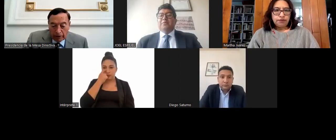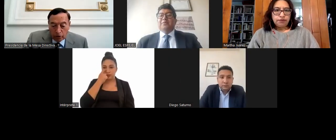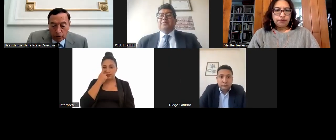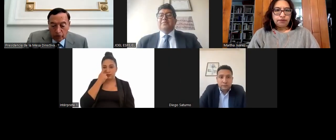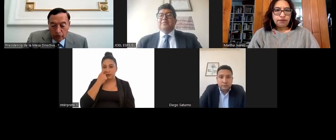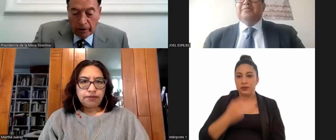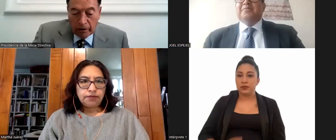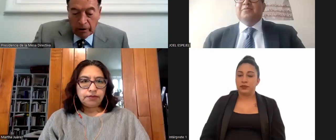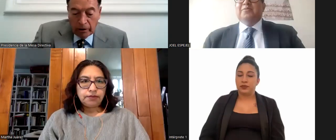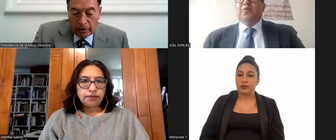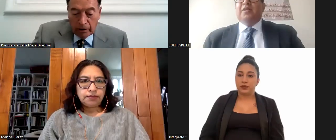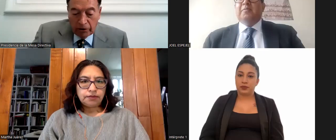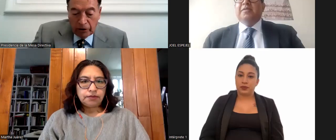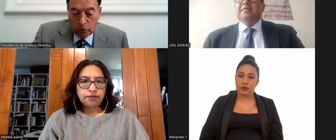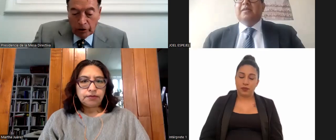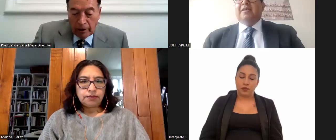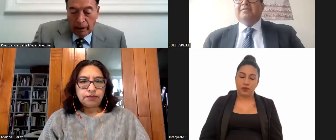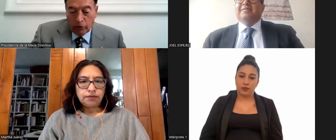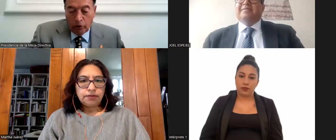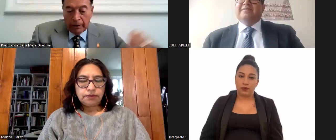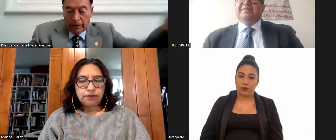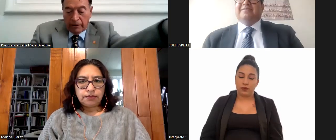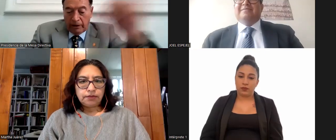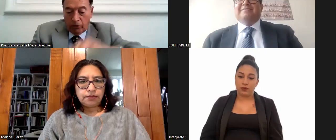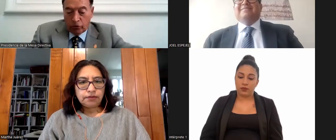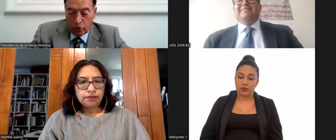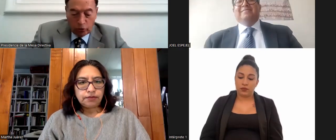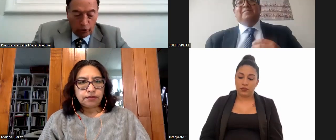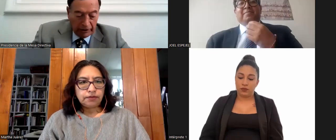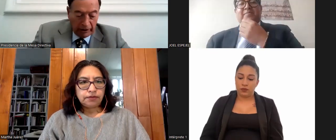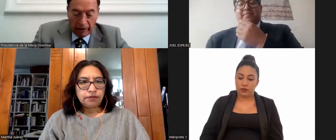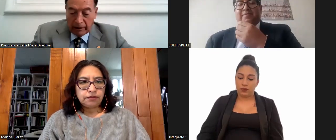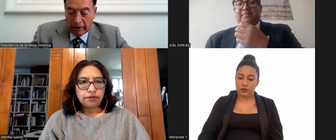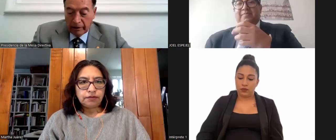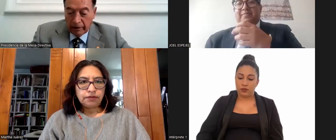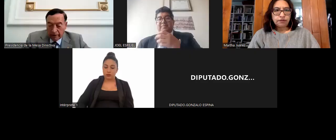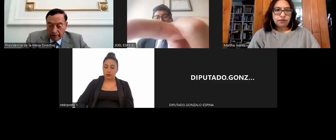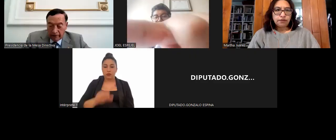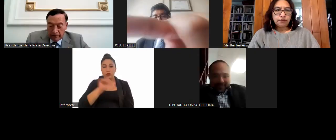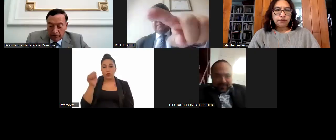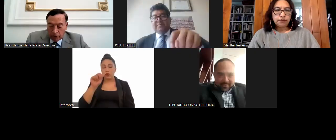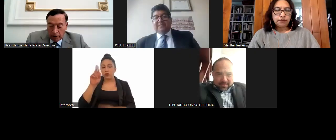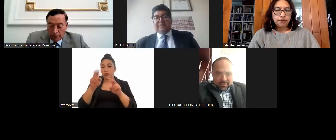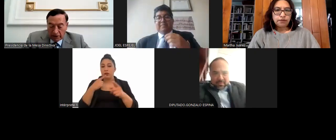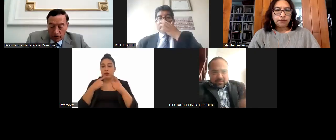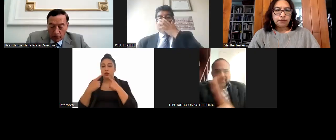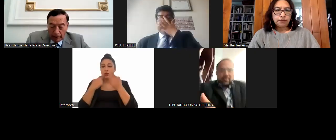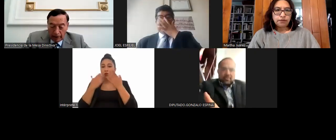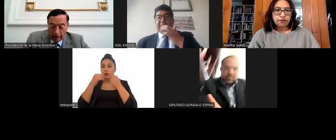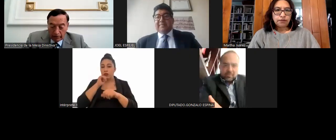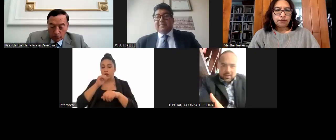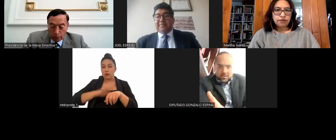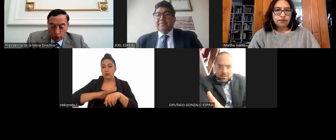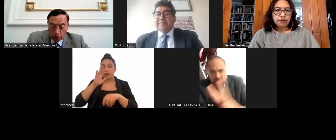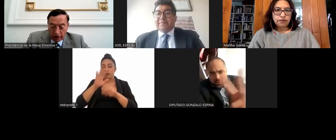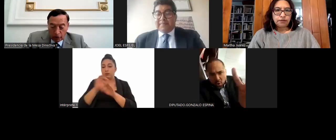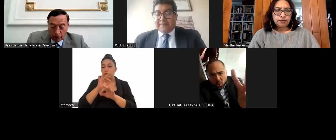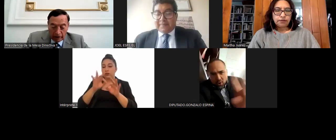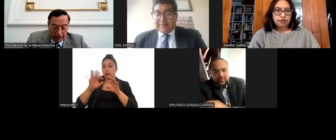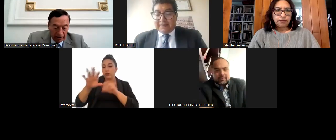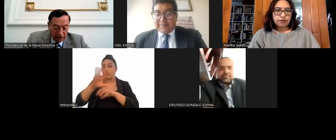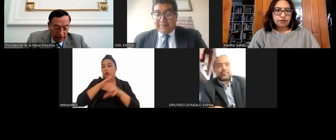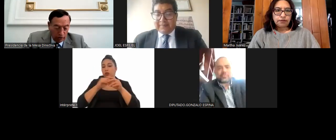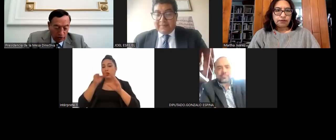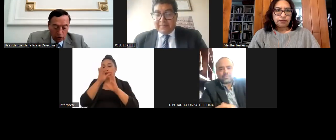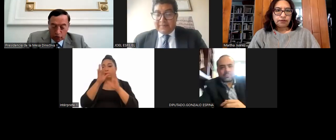No habiendo ninguna, al no haber otro asunto que tratar, y una vez desahogada los puntos en la